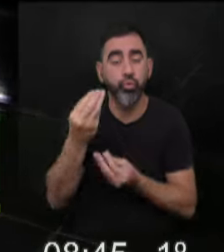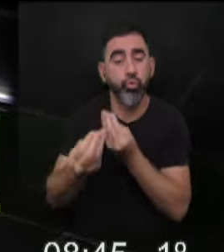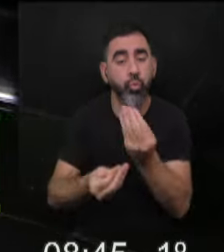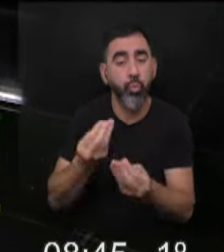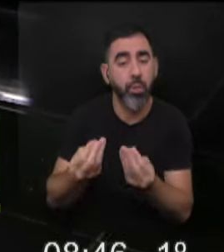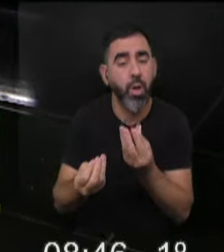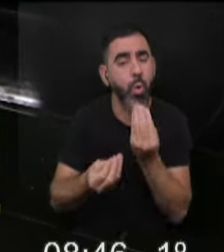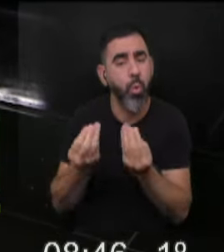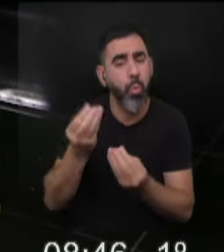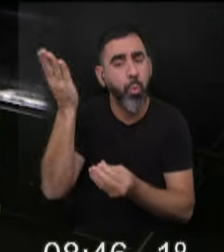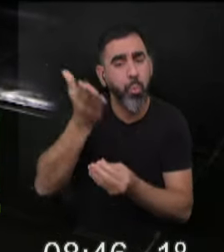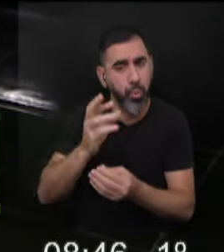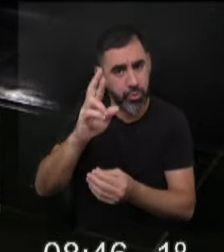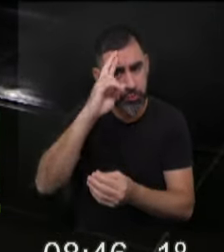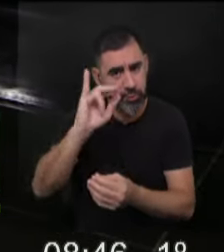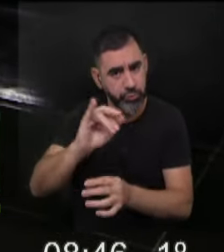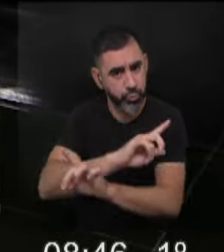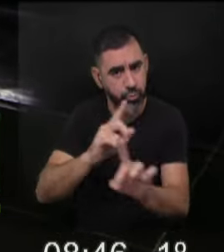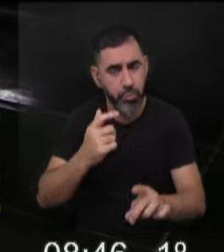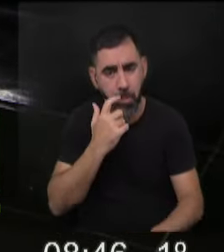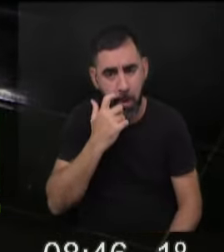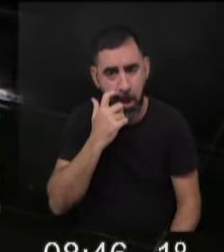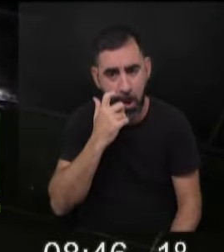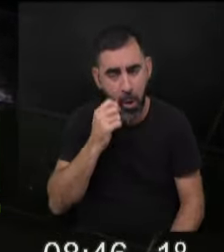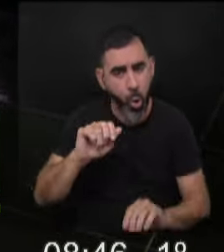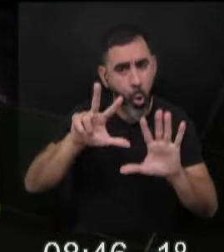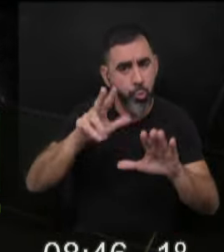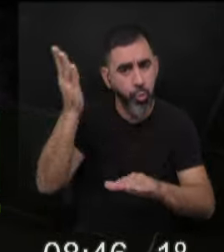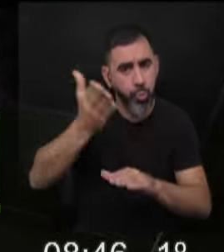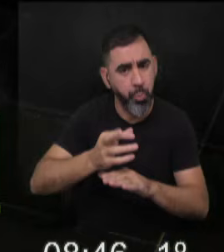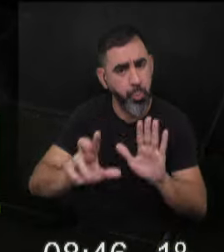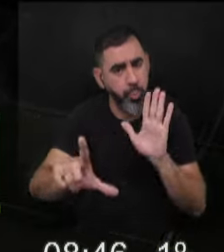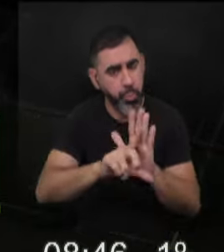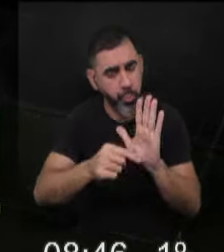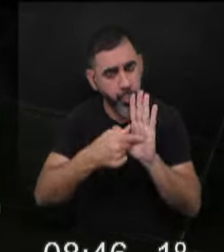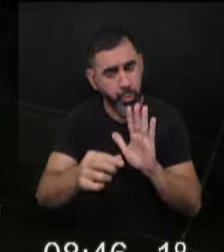estamos en ese sentido? ¿Se cumple ese 8%